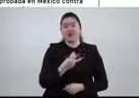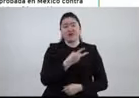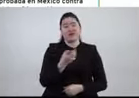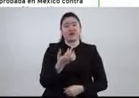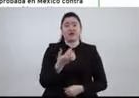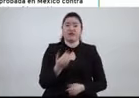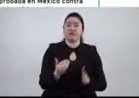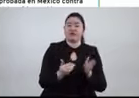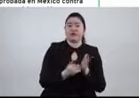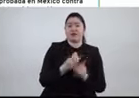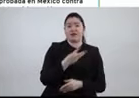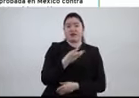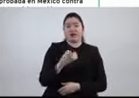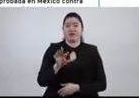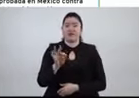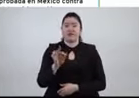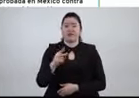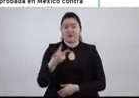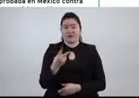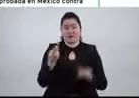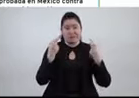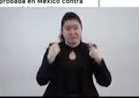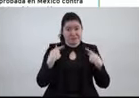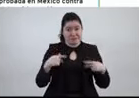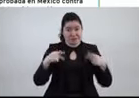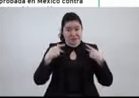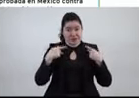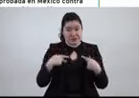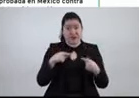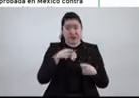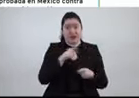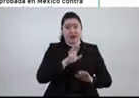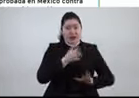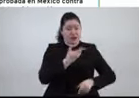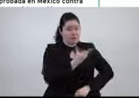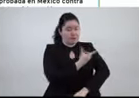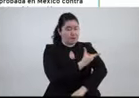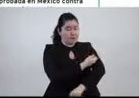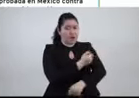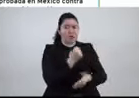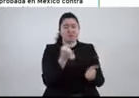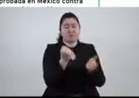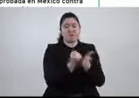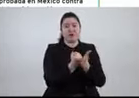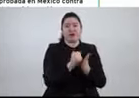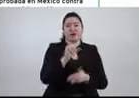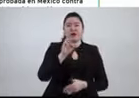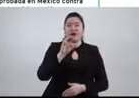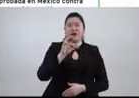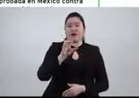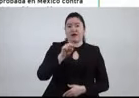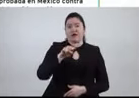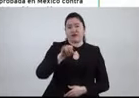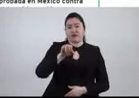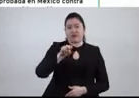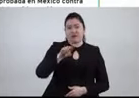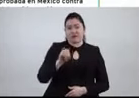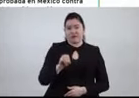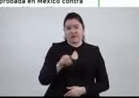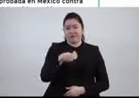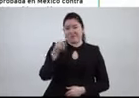350.342 personas, que se realizará con una vacuna CanSino, que como saben tiene toda